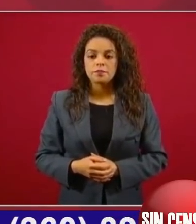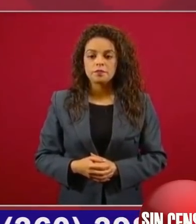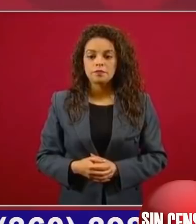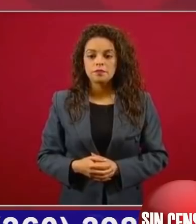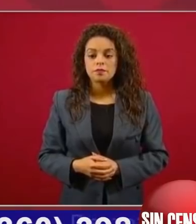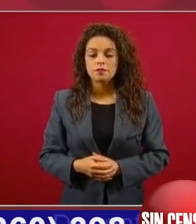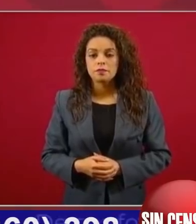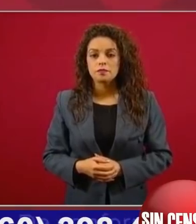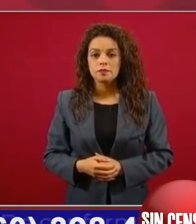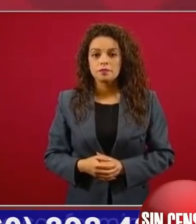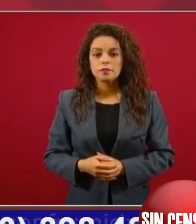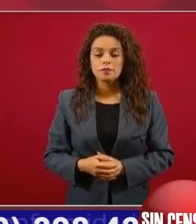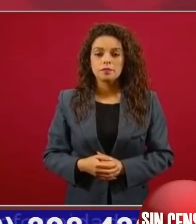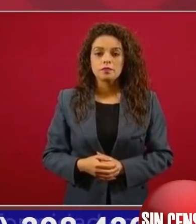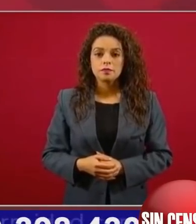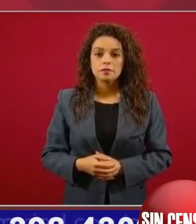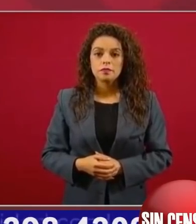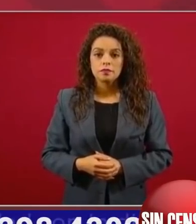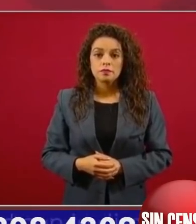también